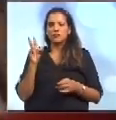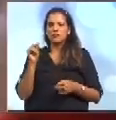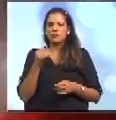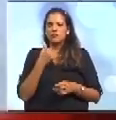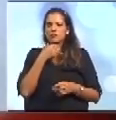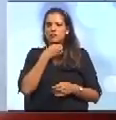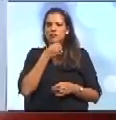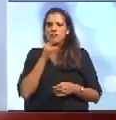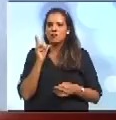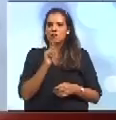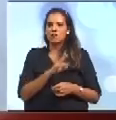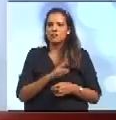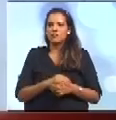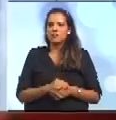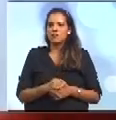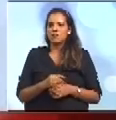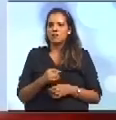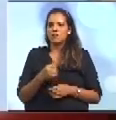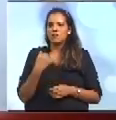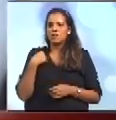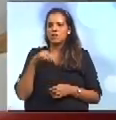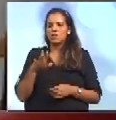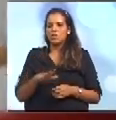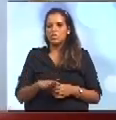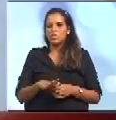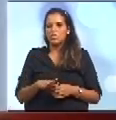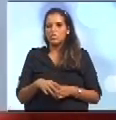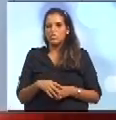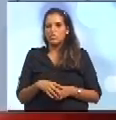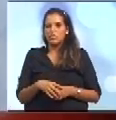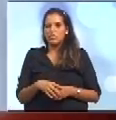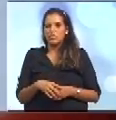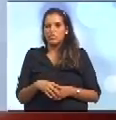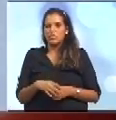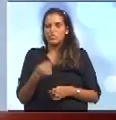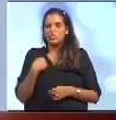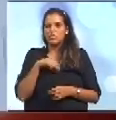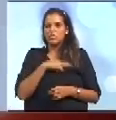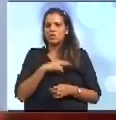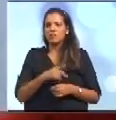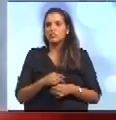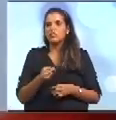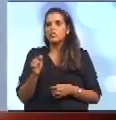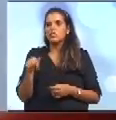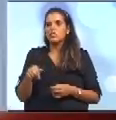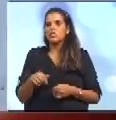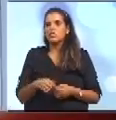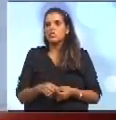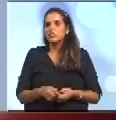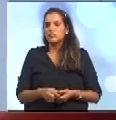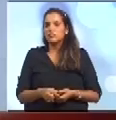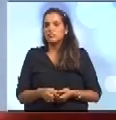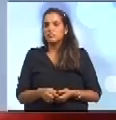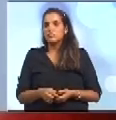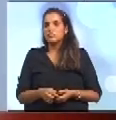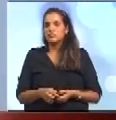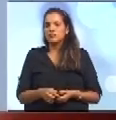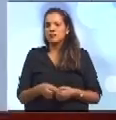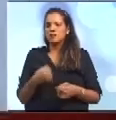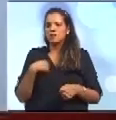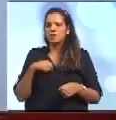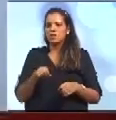y vulgar. Ahí era que me sacaban de una parte y me echaban de ahí, salía a la carrera por otra parte. Me sacaban